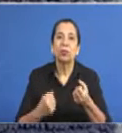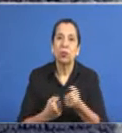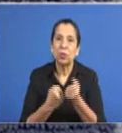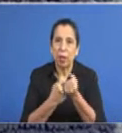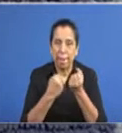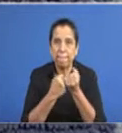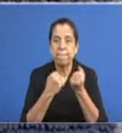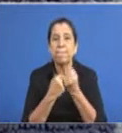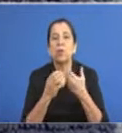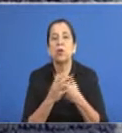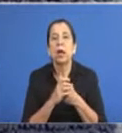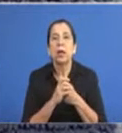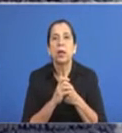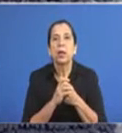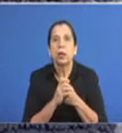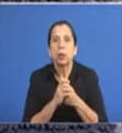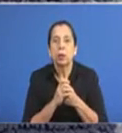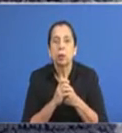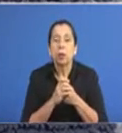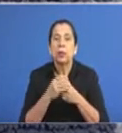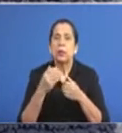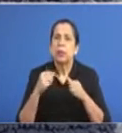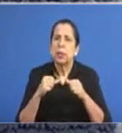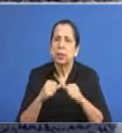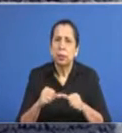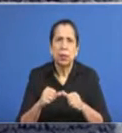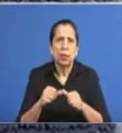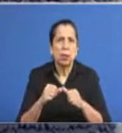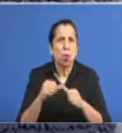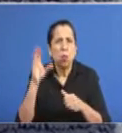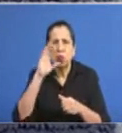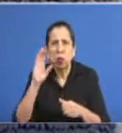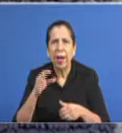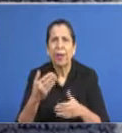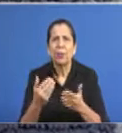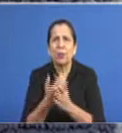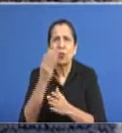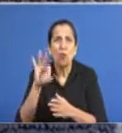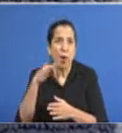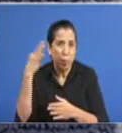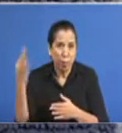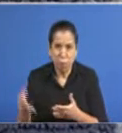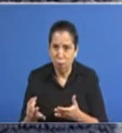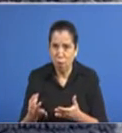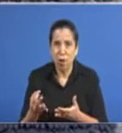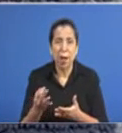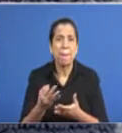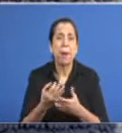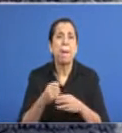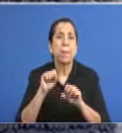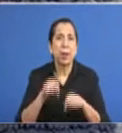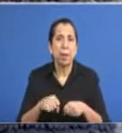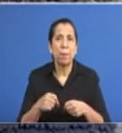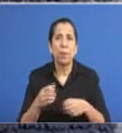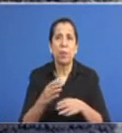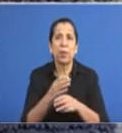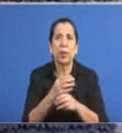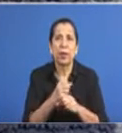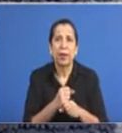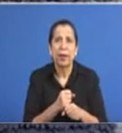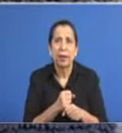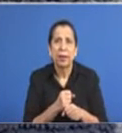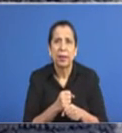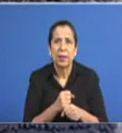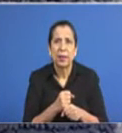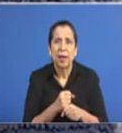posibles. Y seguimos innovando, próximamente estaremos saliendo con otras cosas innovadoras para poder hacerle a